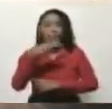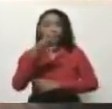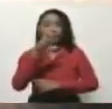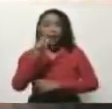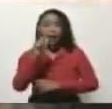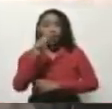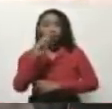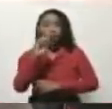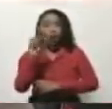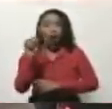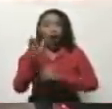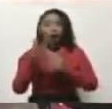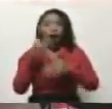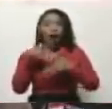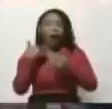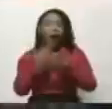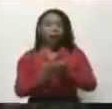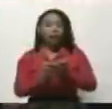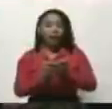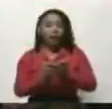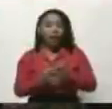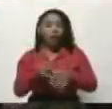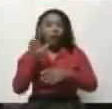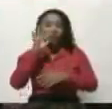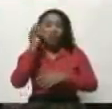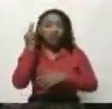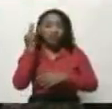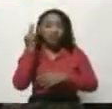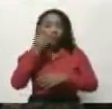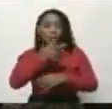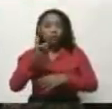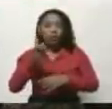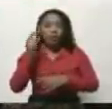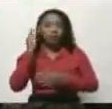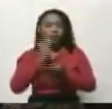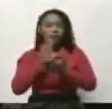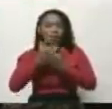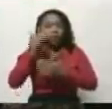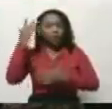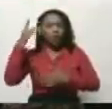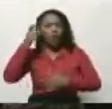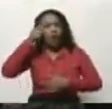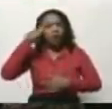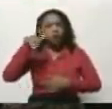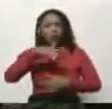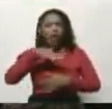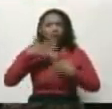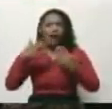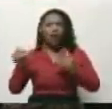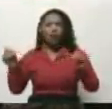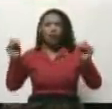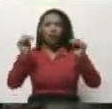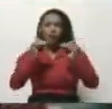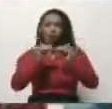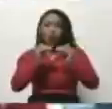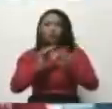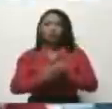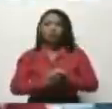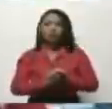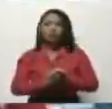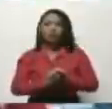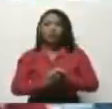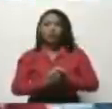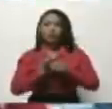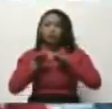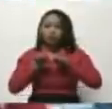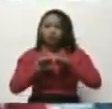los utopistas franceses, Saint-Simon, etc., siempre soñaron con una ciudad de iguales,